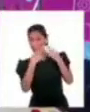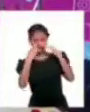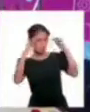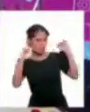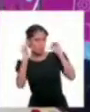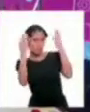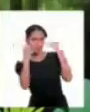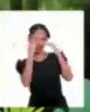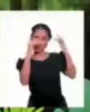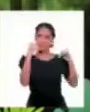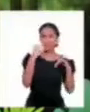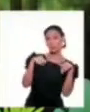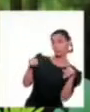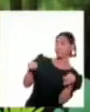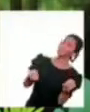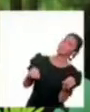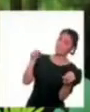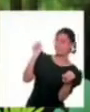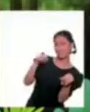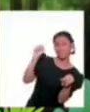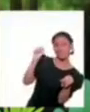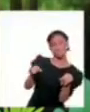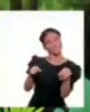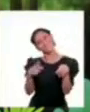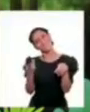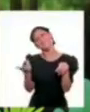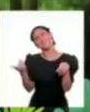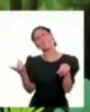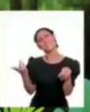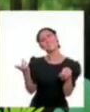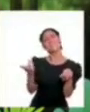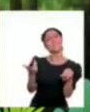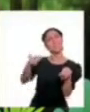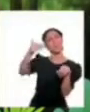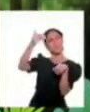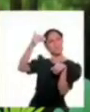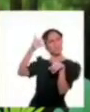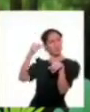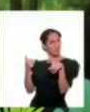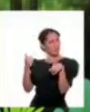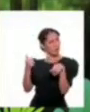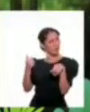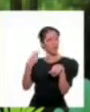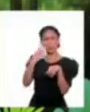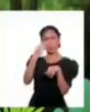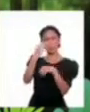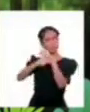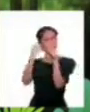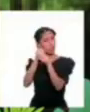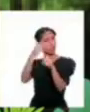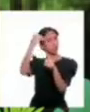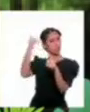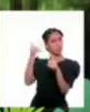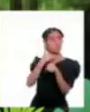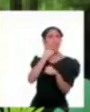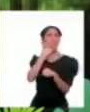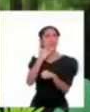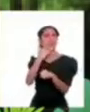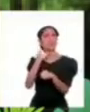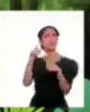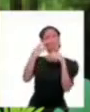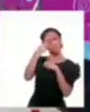y los niños. ¡Sí! ¿Qué logros hubo para las niñas y los niños durante esos 200